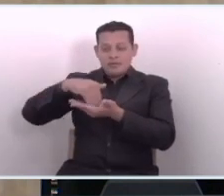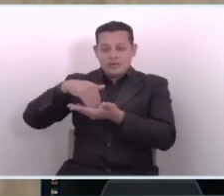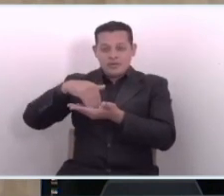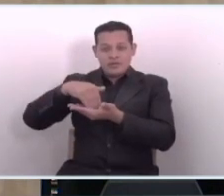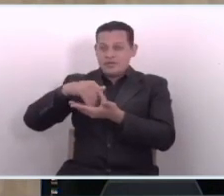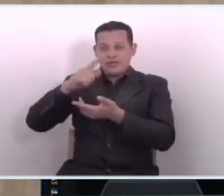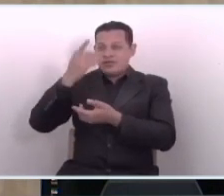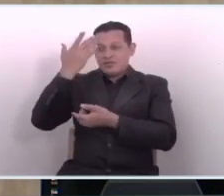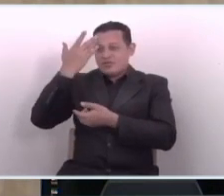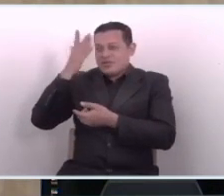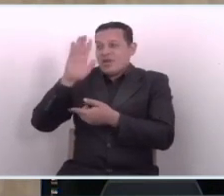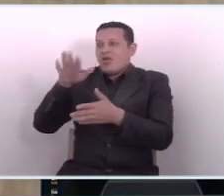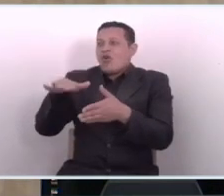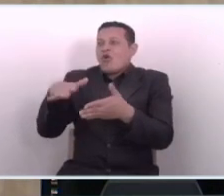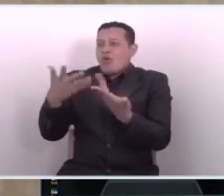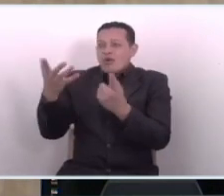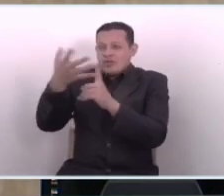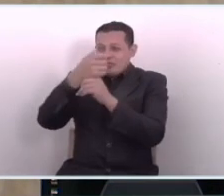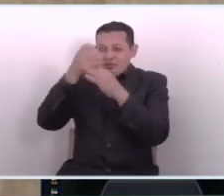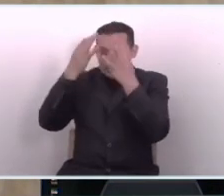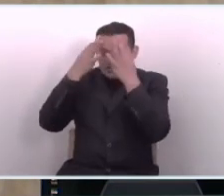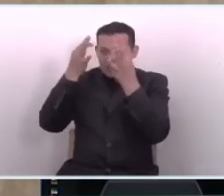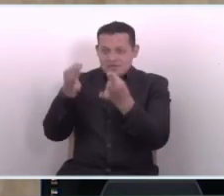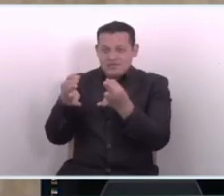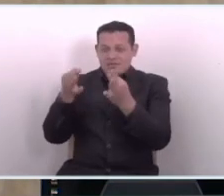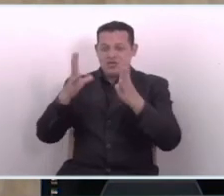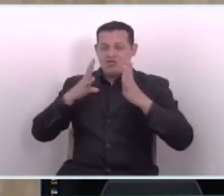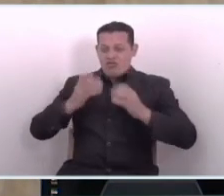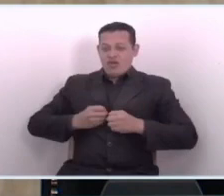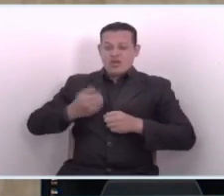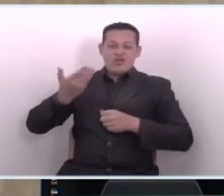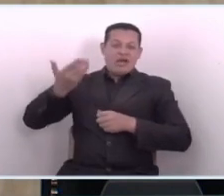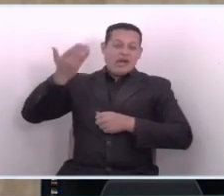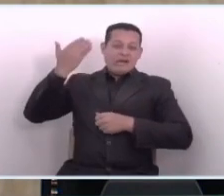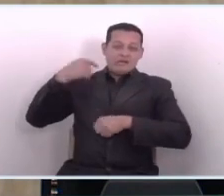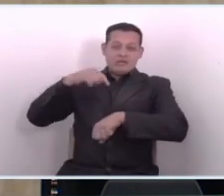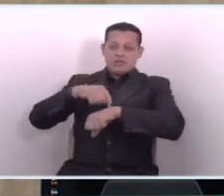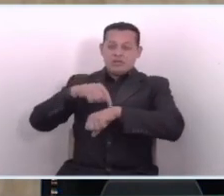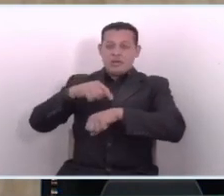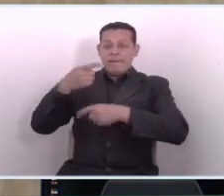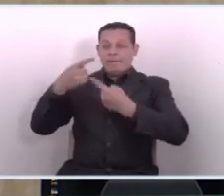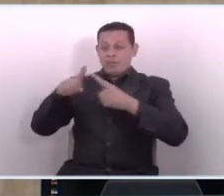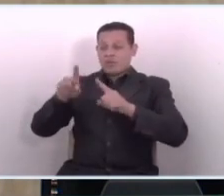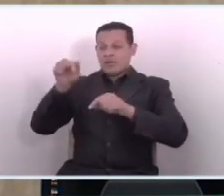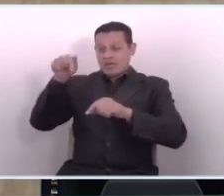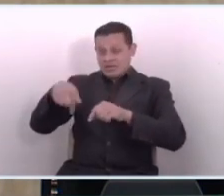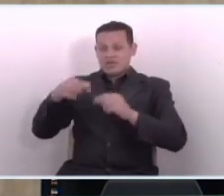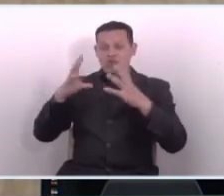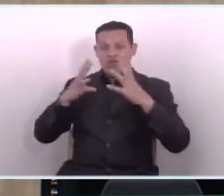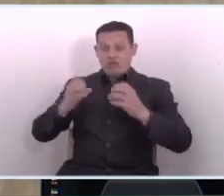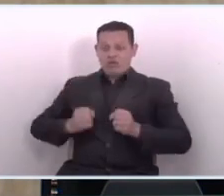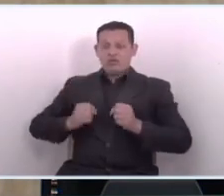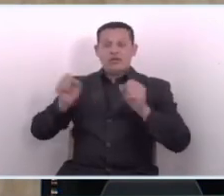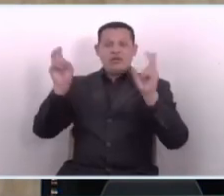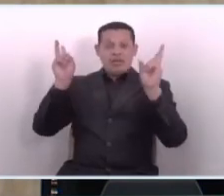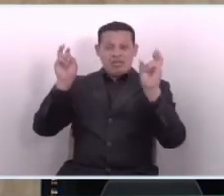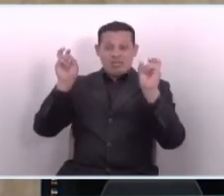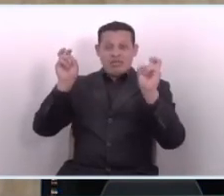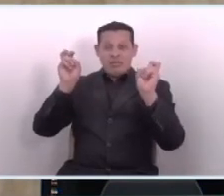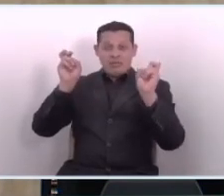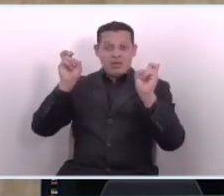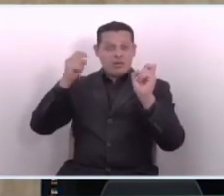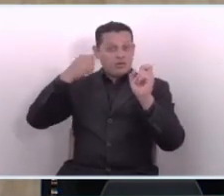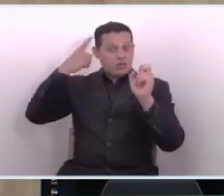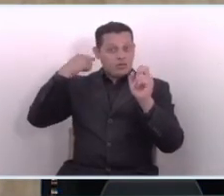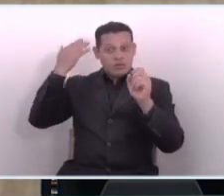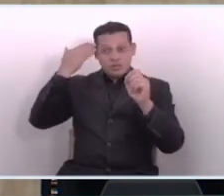no sé cómo han tomado las decisiones en los gobiernos anteriores, porque al contrario, en temas de